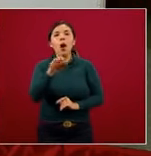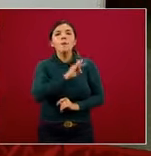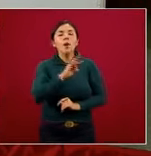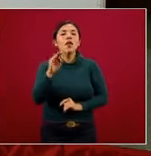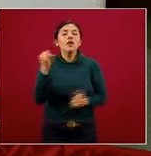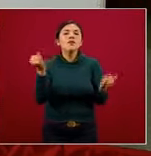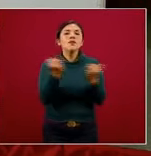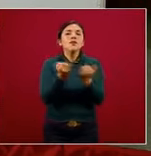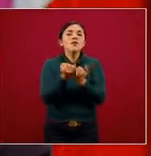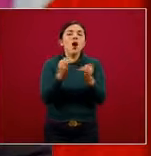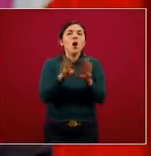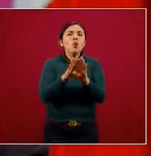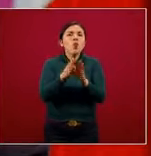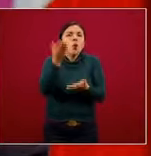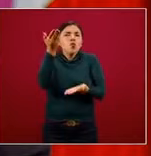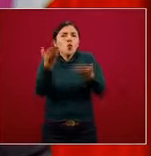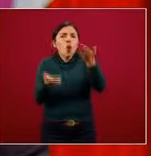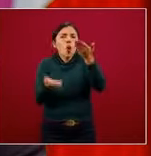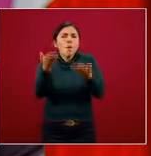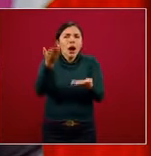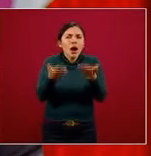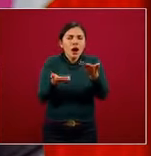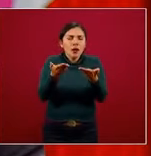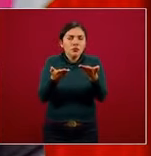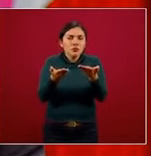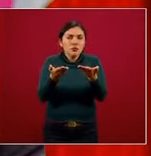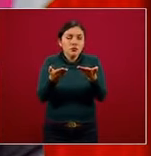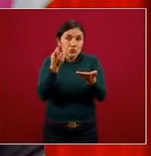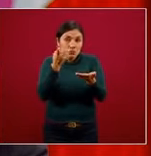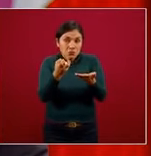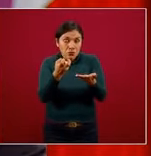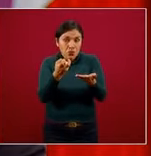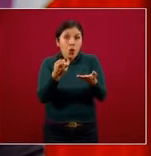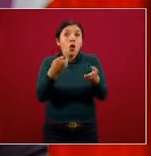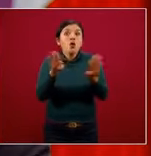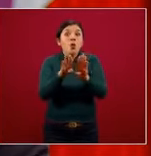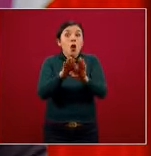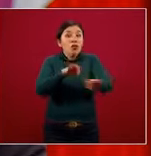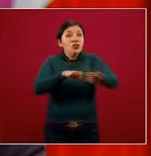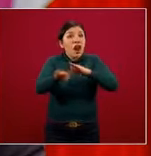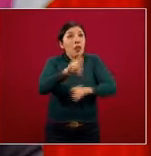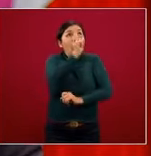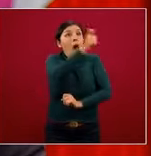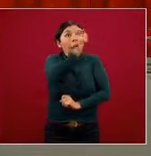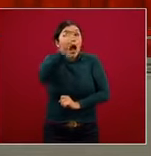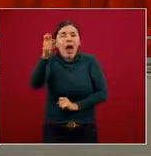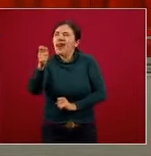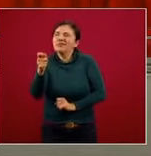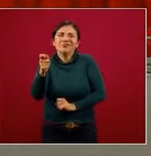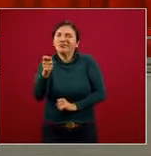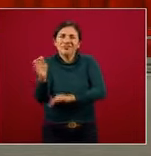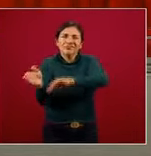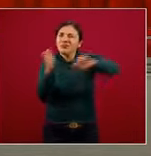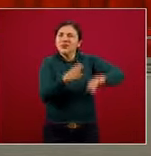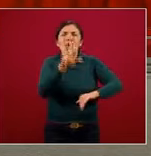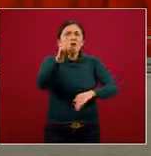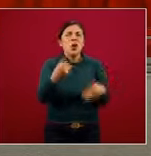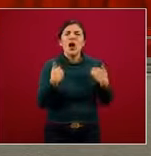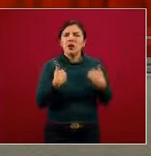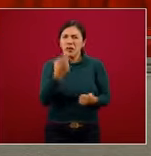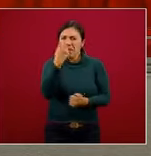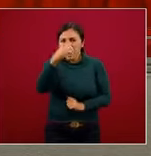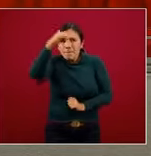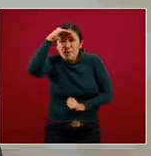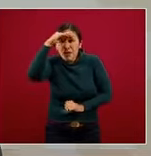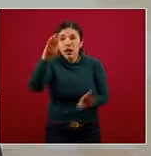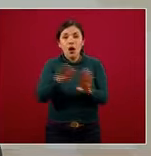hacer también comparaciones, no tanto del desempeño. Esto quiero aclararlo. En ningún momento debe interpretarse esta